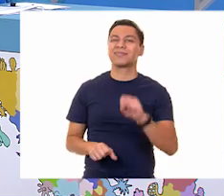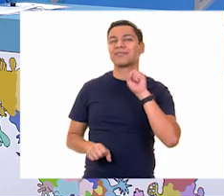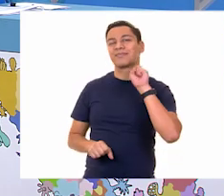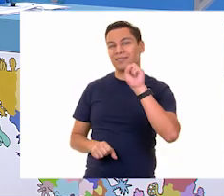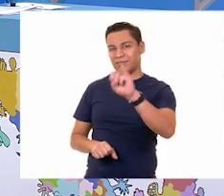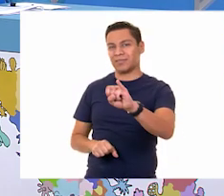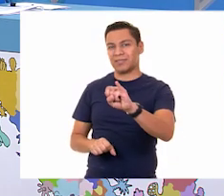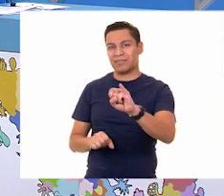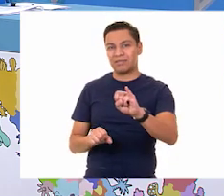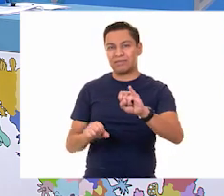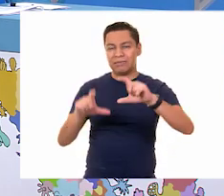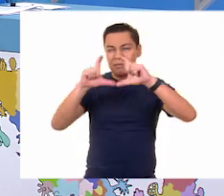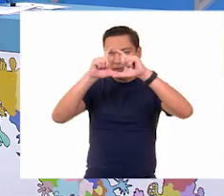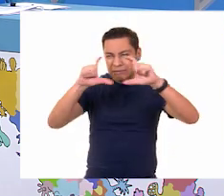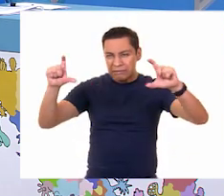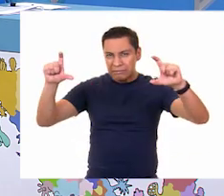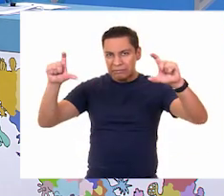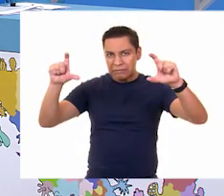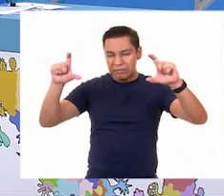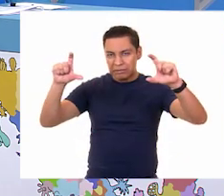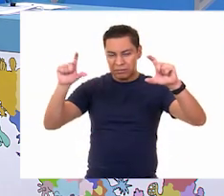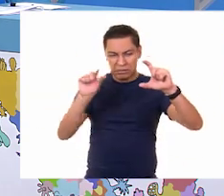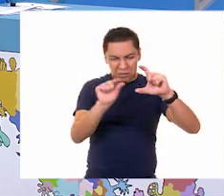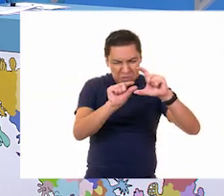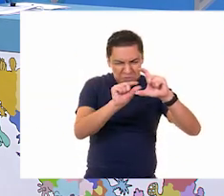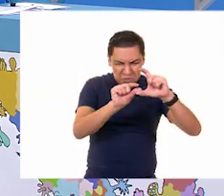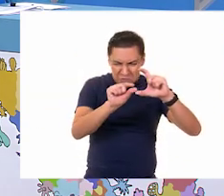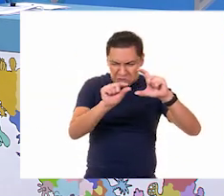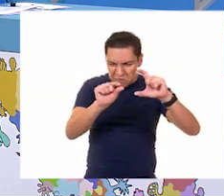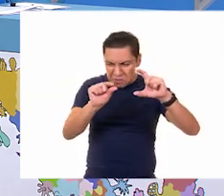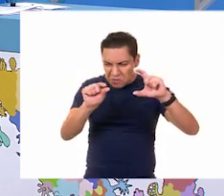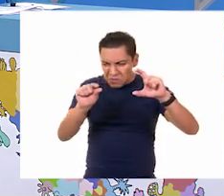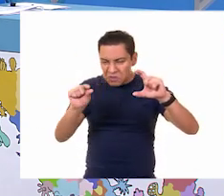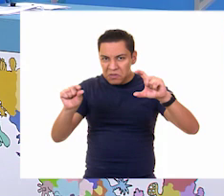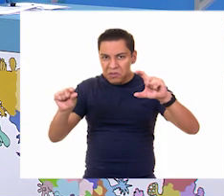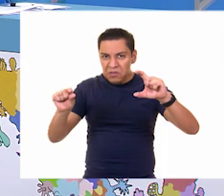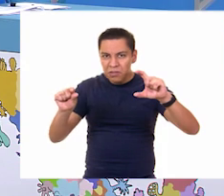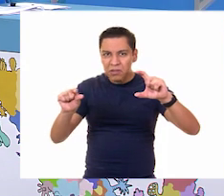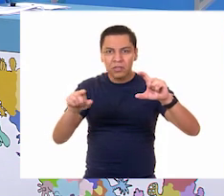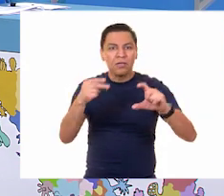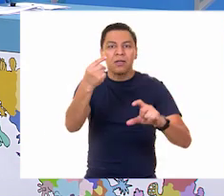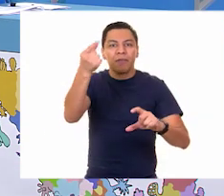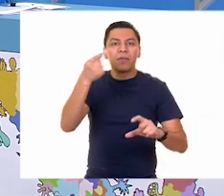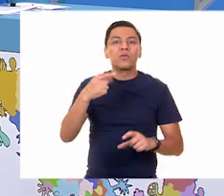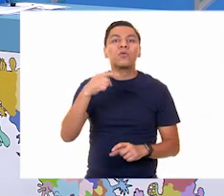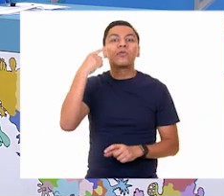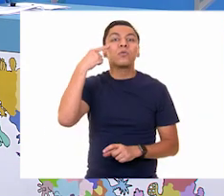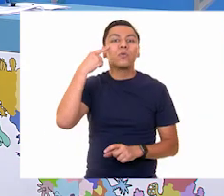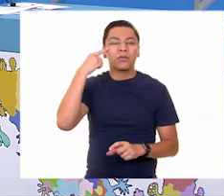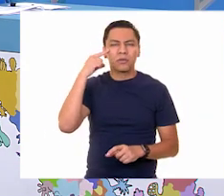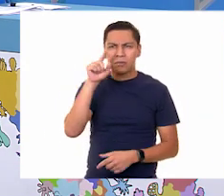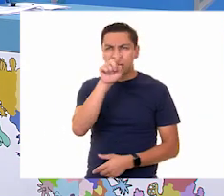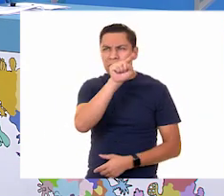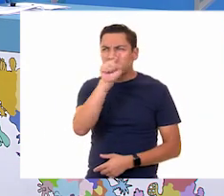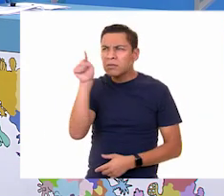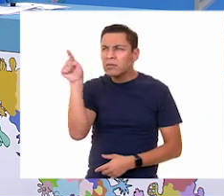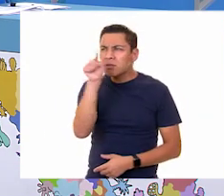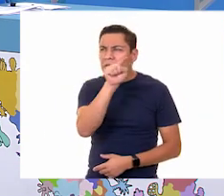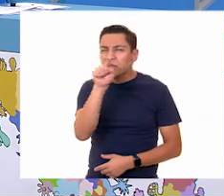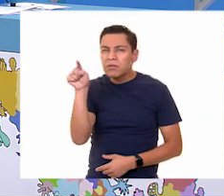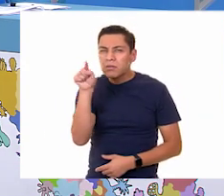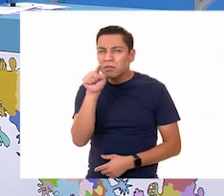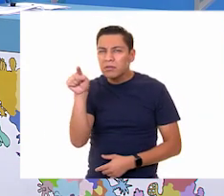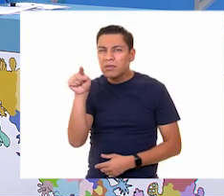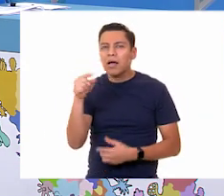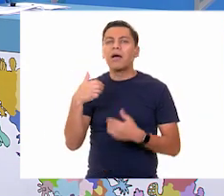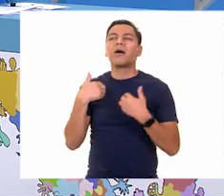pequeña porque lo importante ha sido reconocer cómo se organiza la página o cuáles pueden ser las partes del texto.